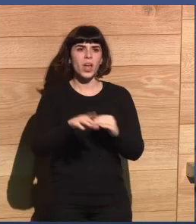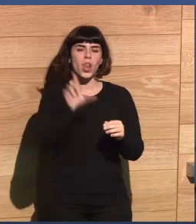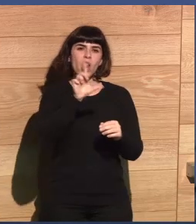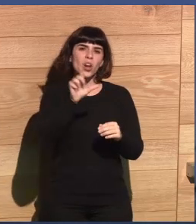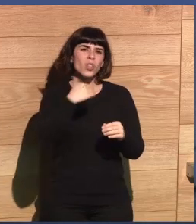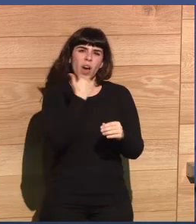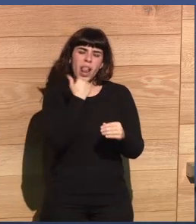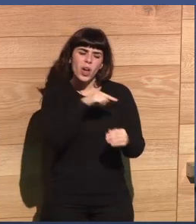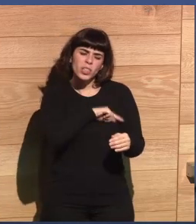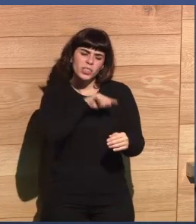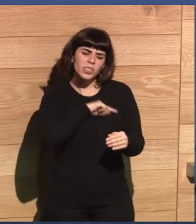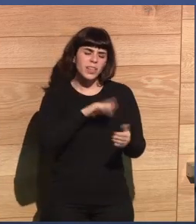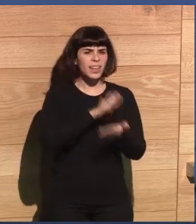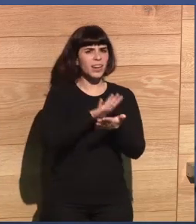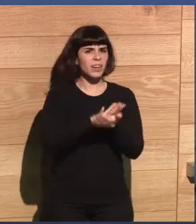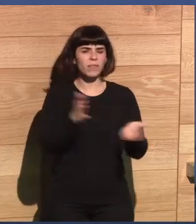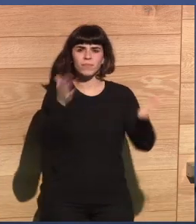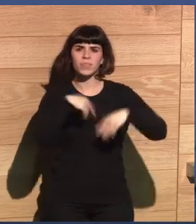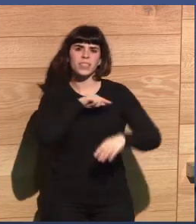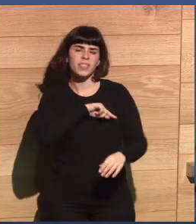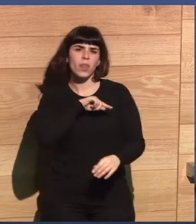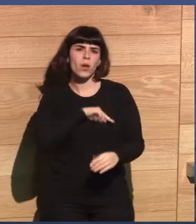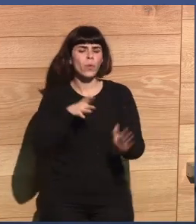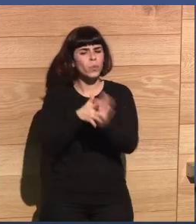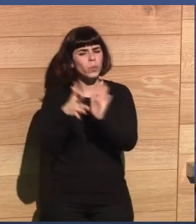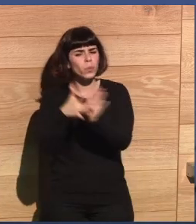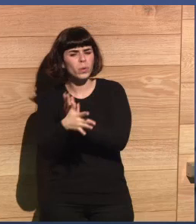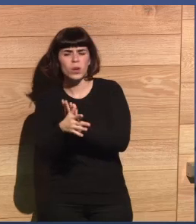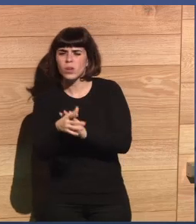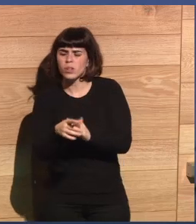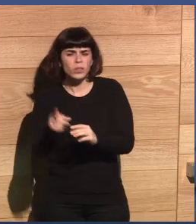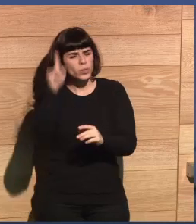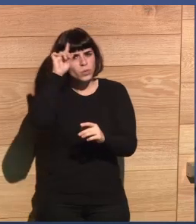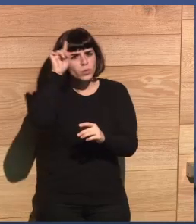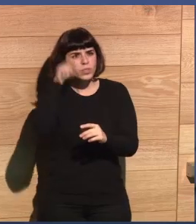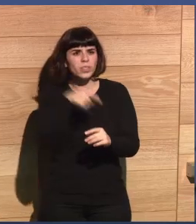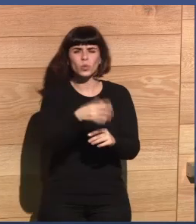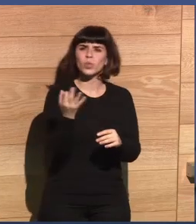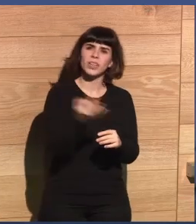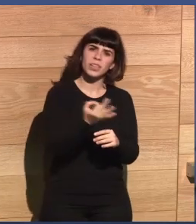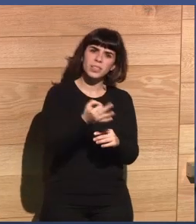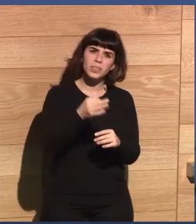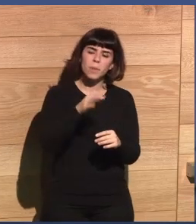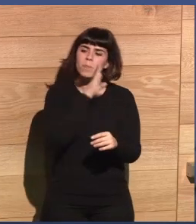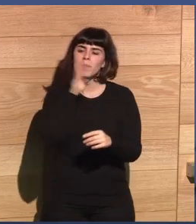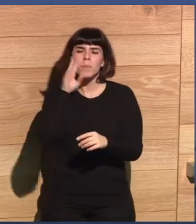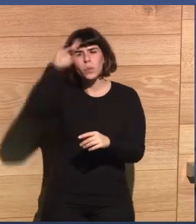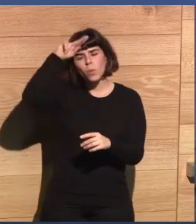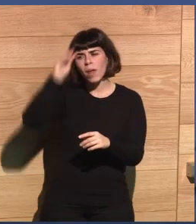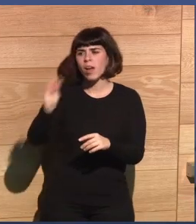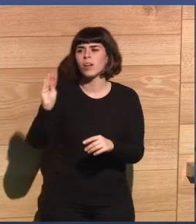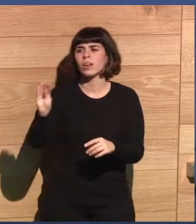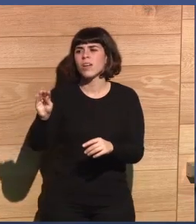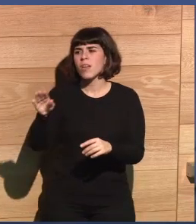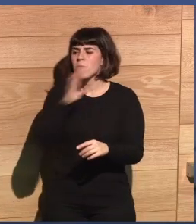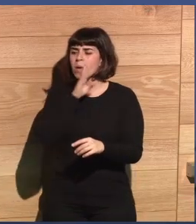dejaba tranquila. Era una sensación muy extraña que no conseguía explicar. ¿Qué era aquello? Preocupada le preguntó a su madre: «Mamá, es